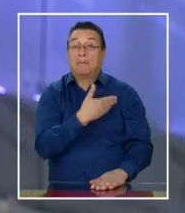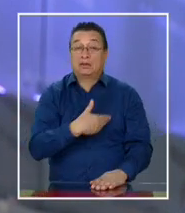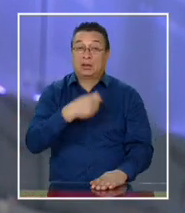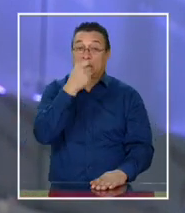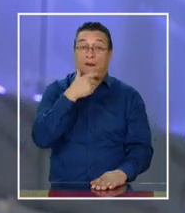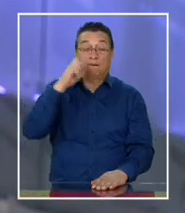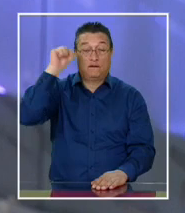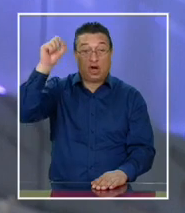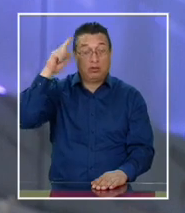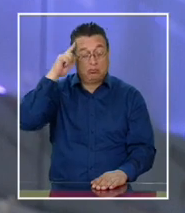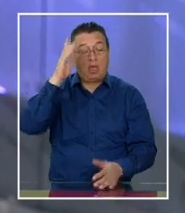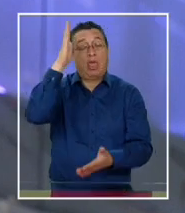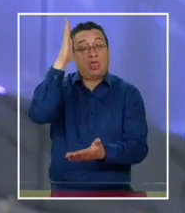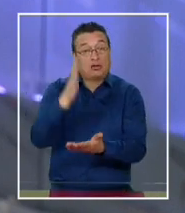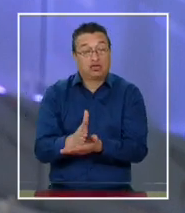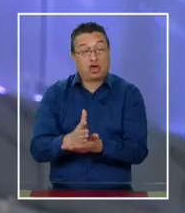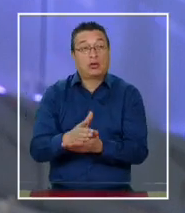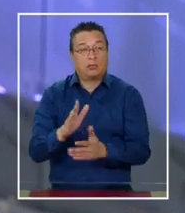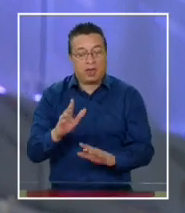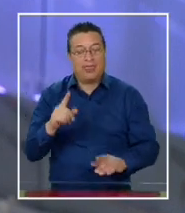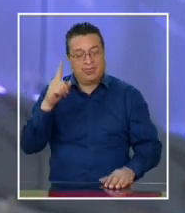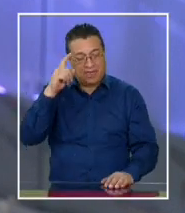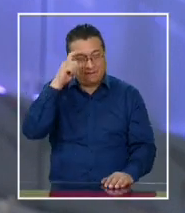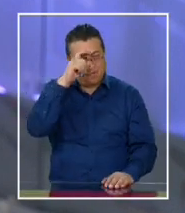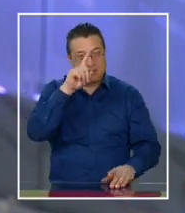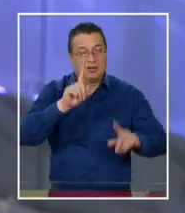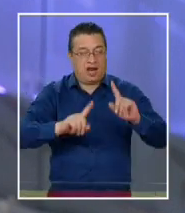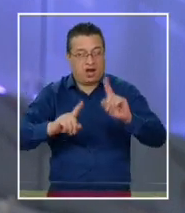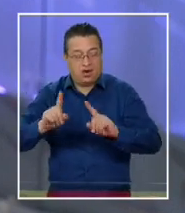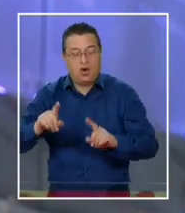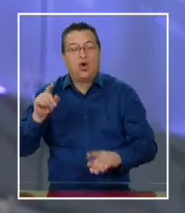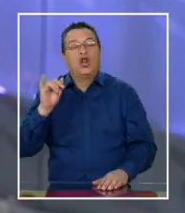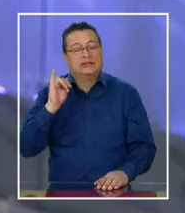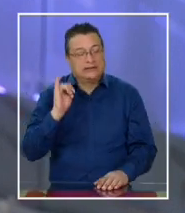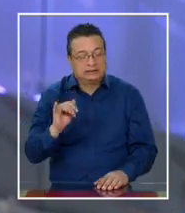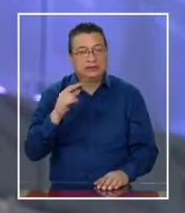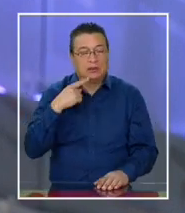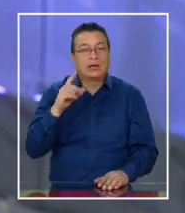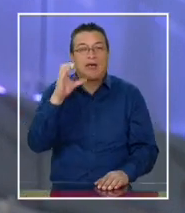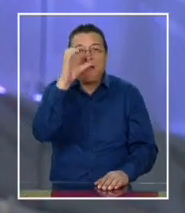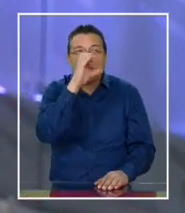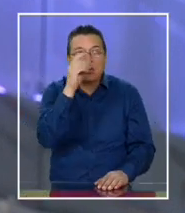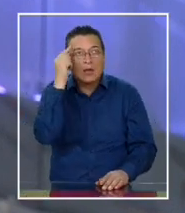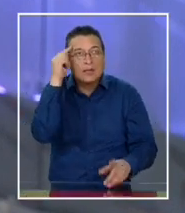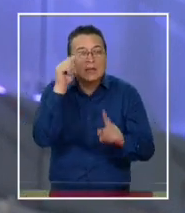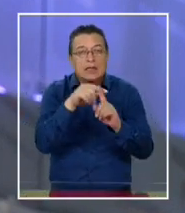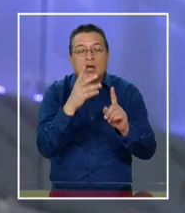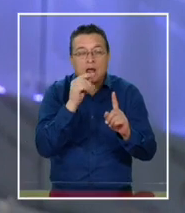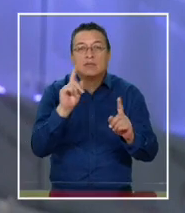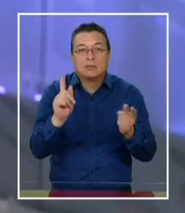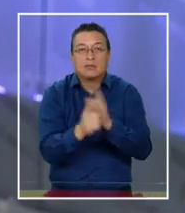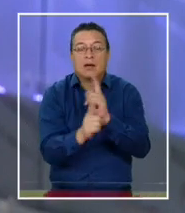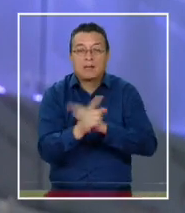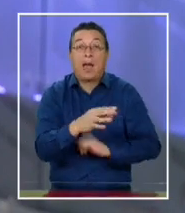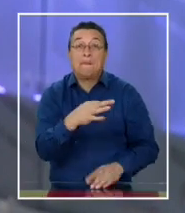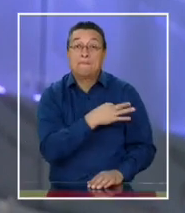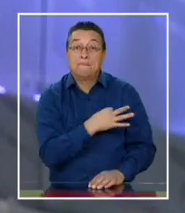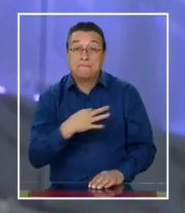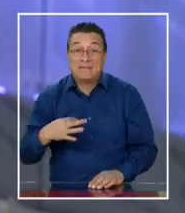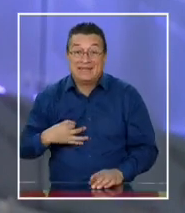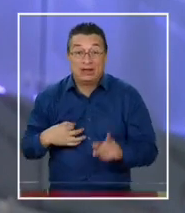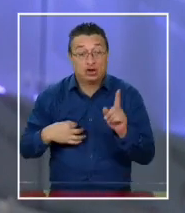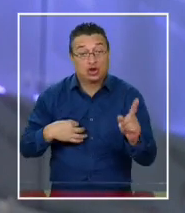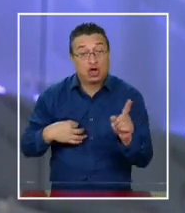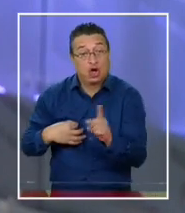de la república tomó decisiones muchas de ellas difíciles priorizando lo que estaba buscando a nivel del gabinete de ministros y